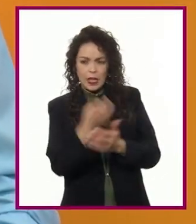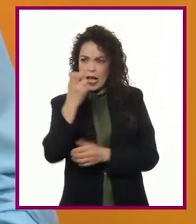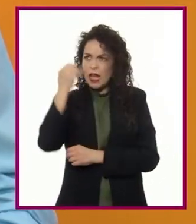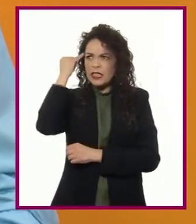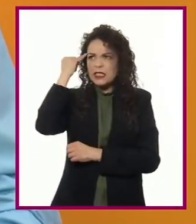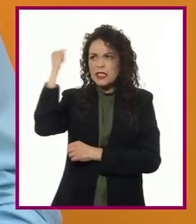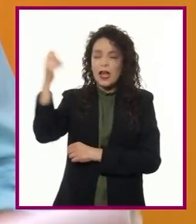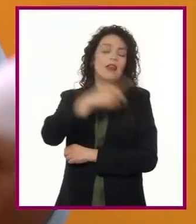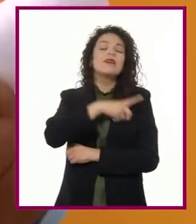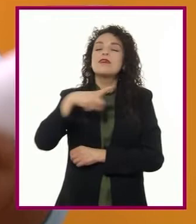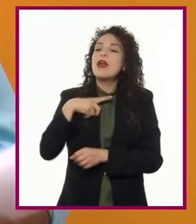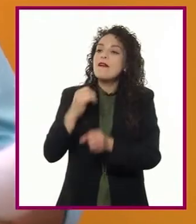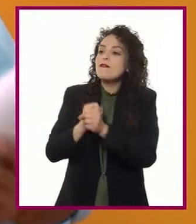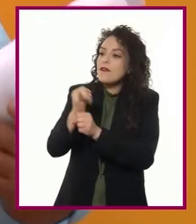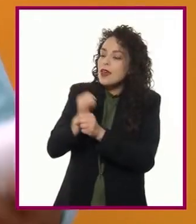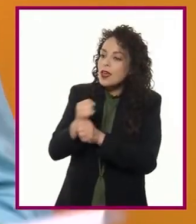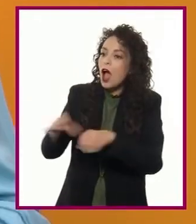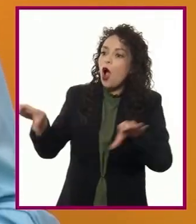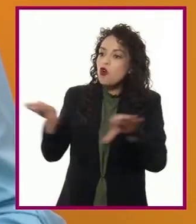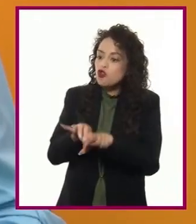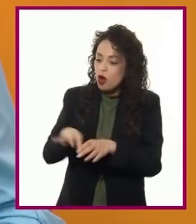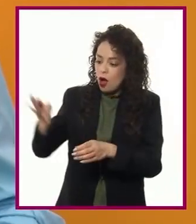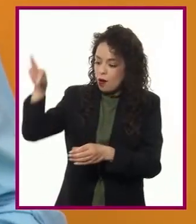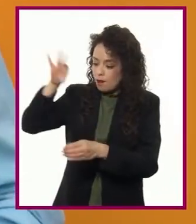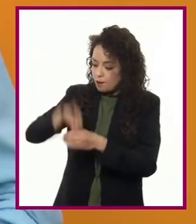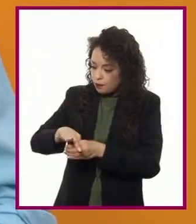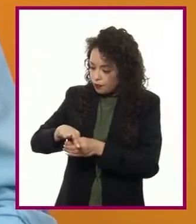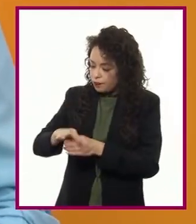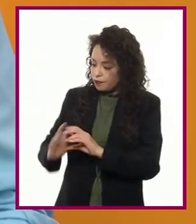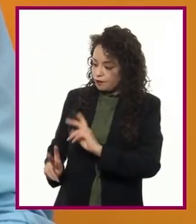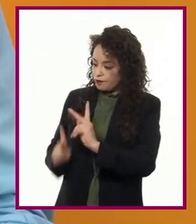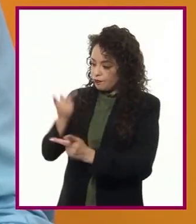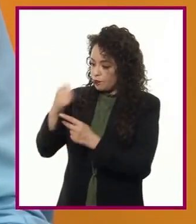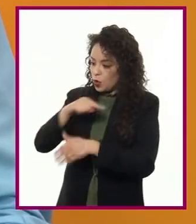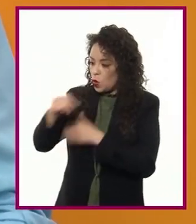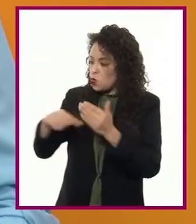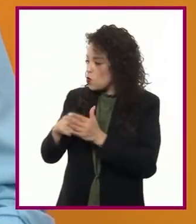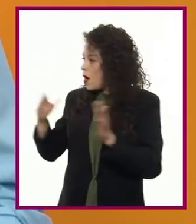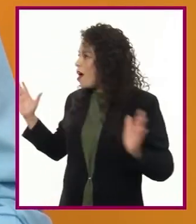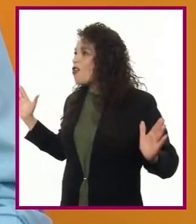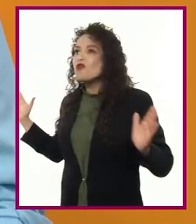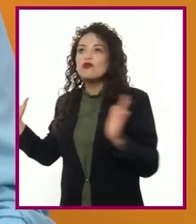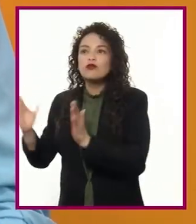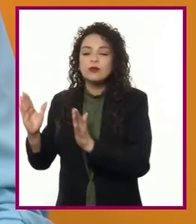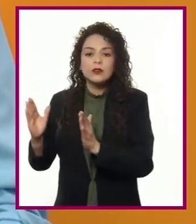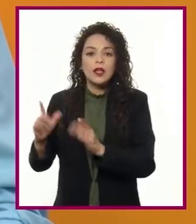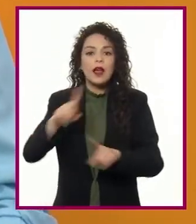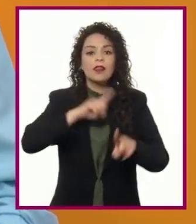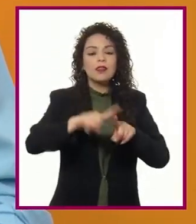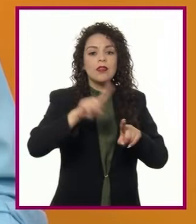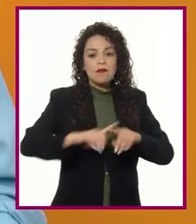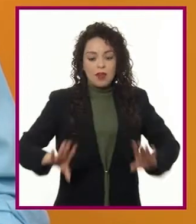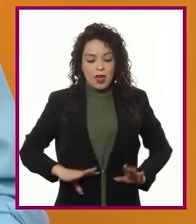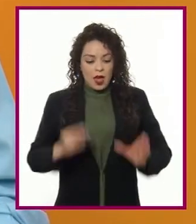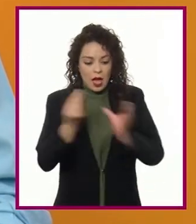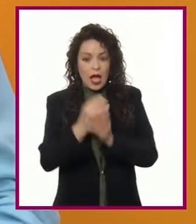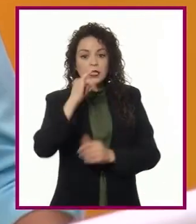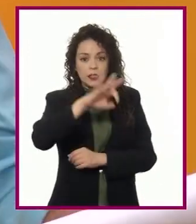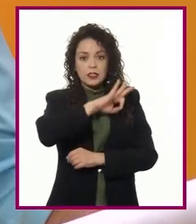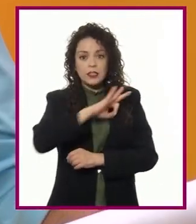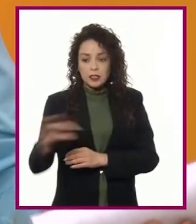investigar cómo sembrar en espacios limitados los tipos de especies que se pueden plantar y